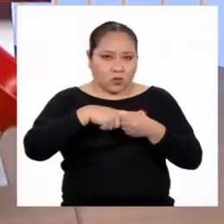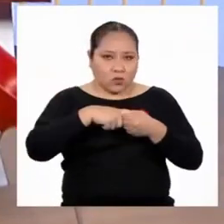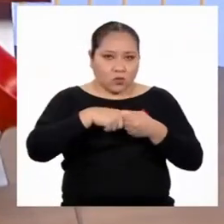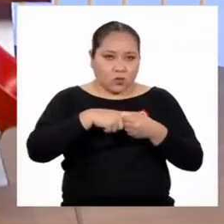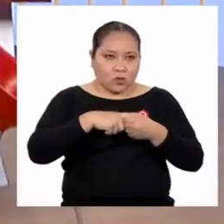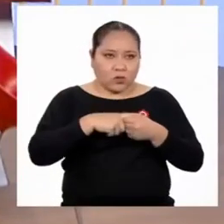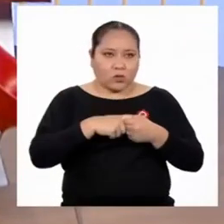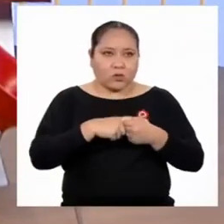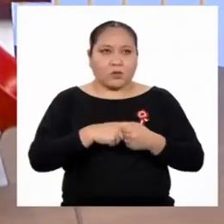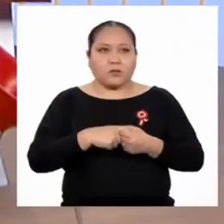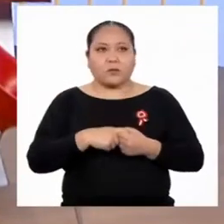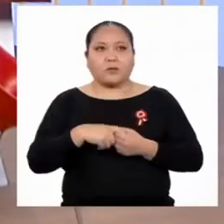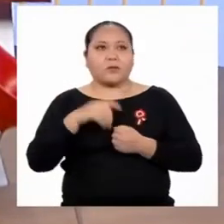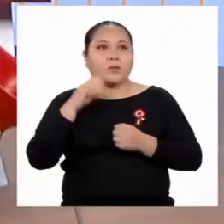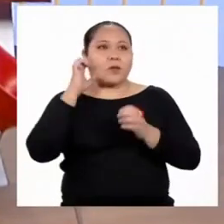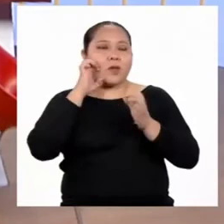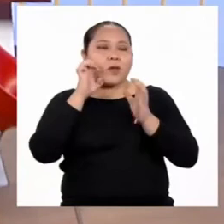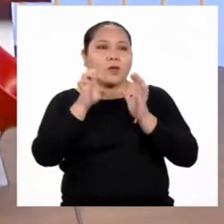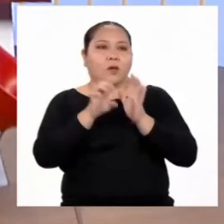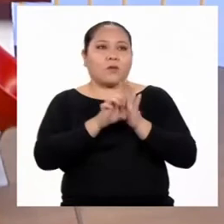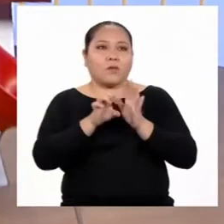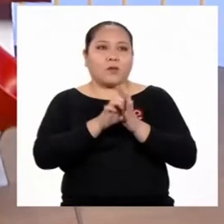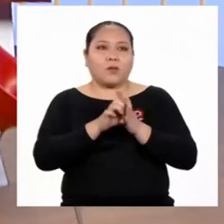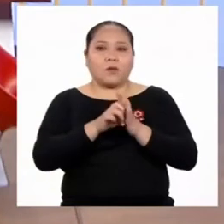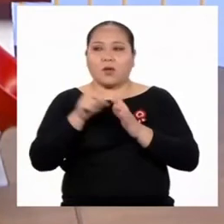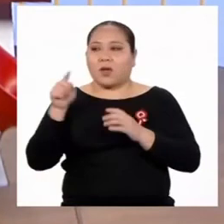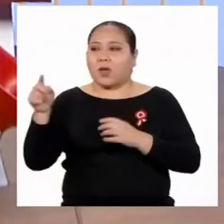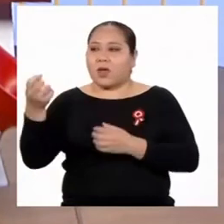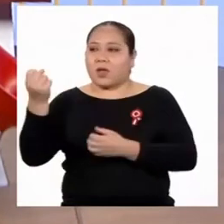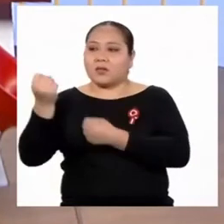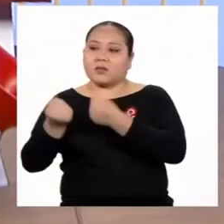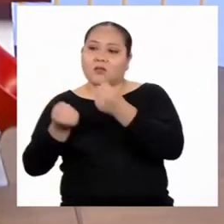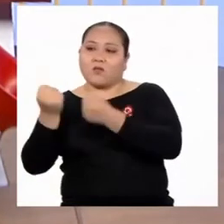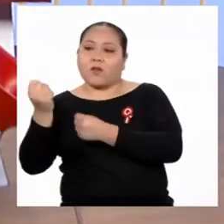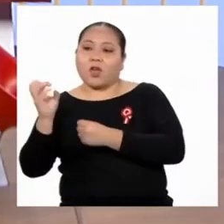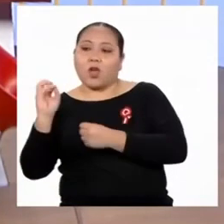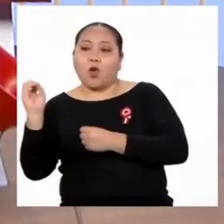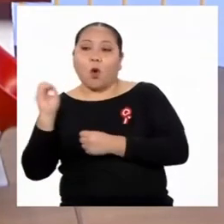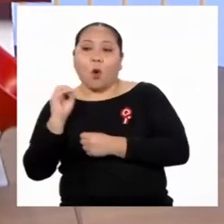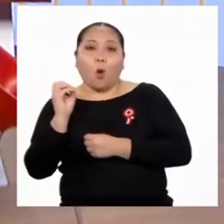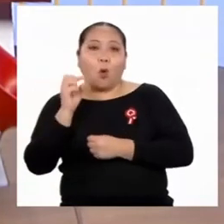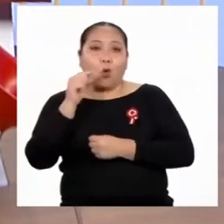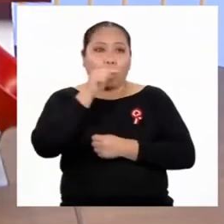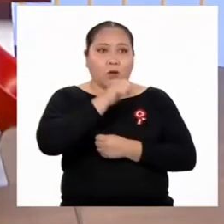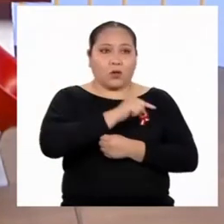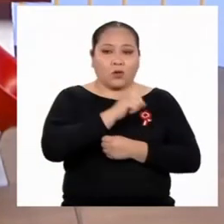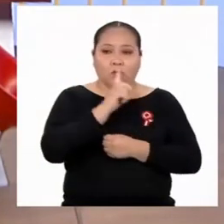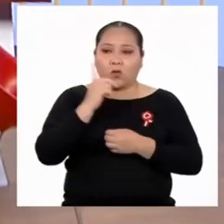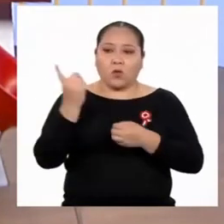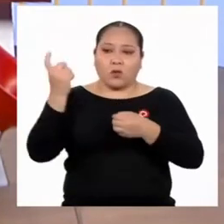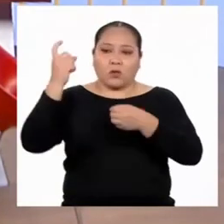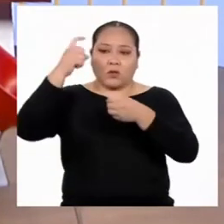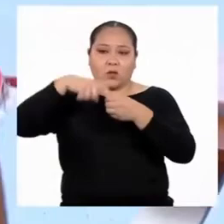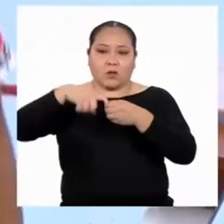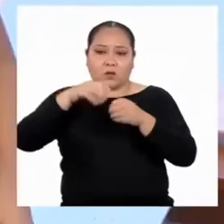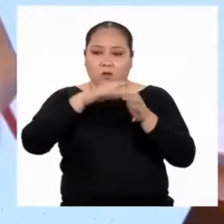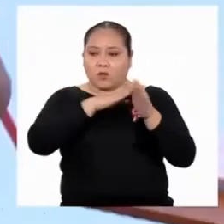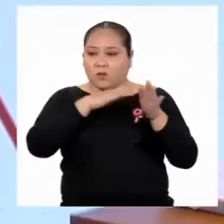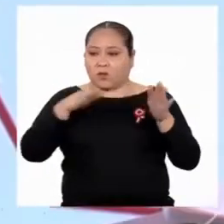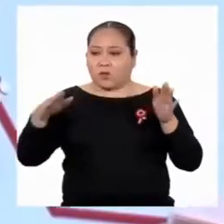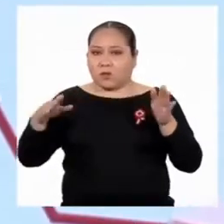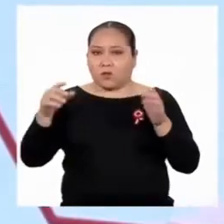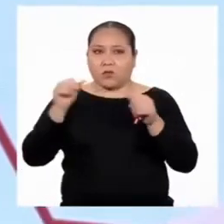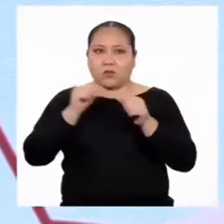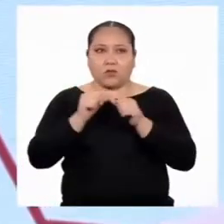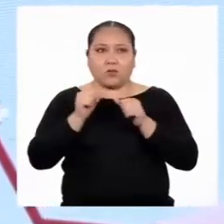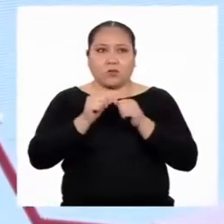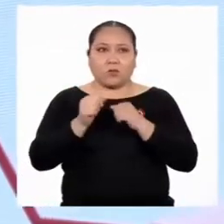intervalo. En este caso, el chofer o yo no estaríamos dentro del intervalo.